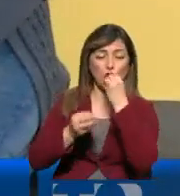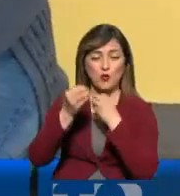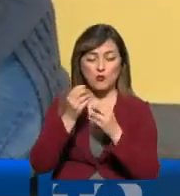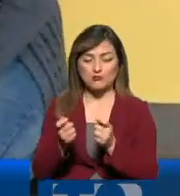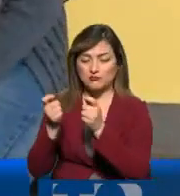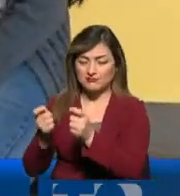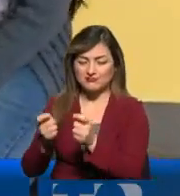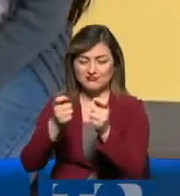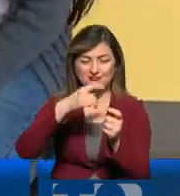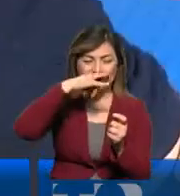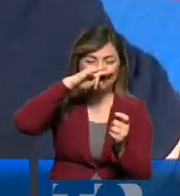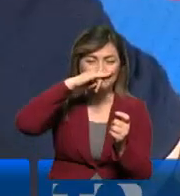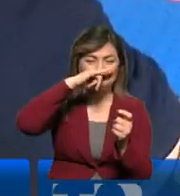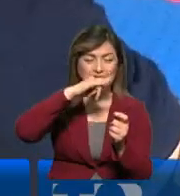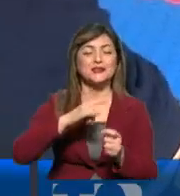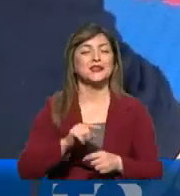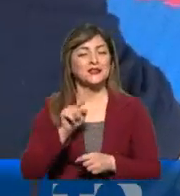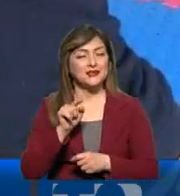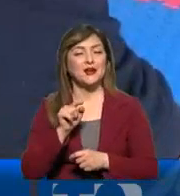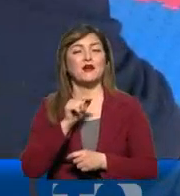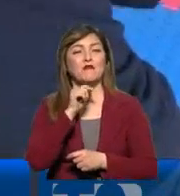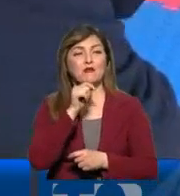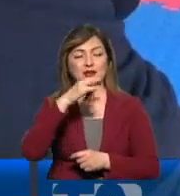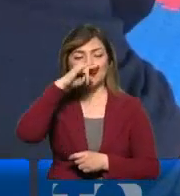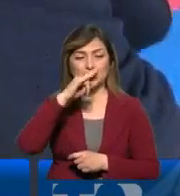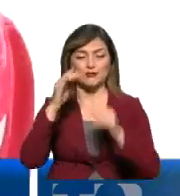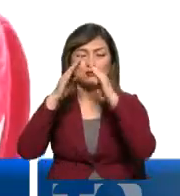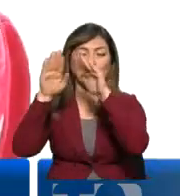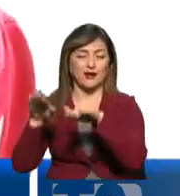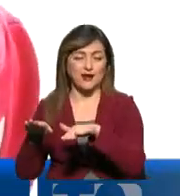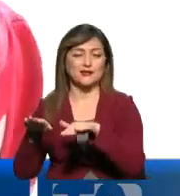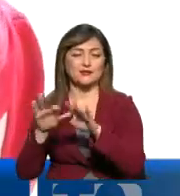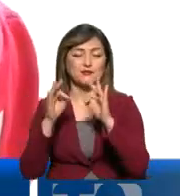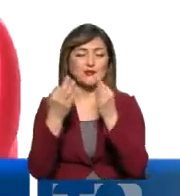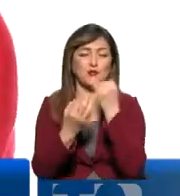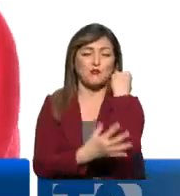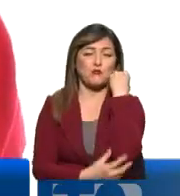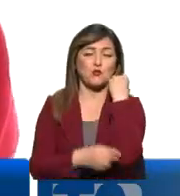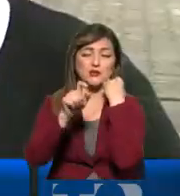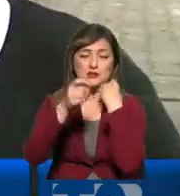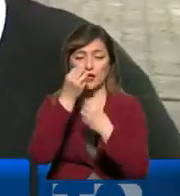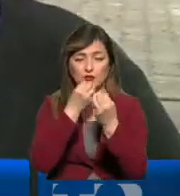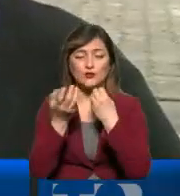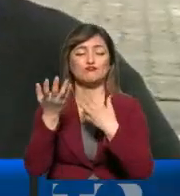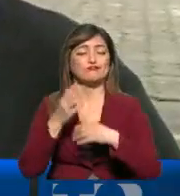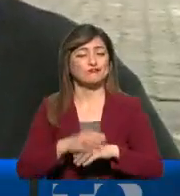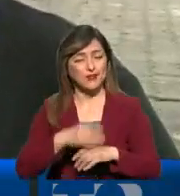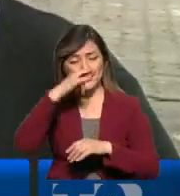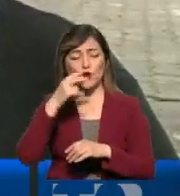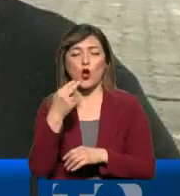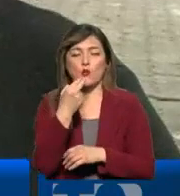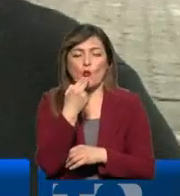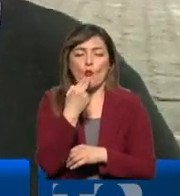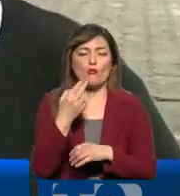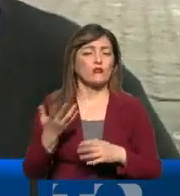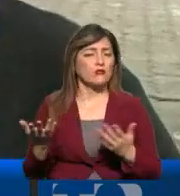se brindaba en estos centros a los menores hace falta a los niños que pertenecen a familias vulnerables. Con niños en desnutrición,